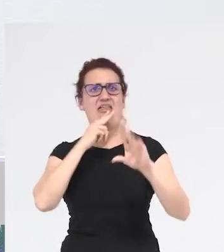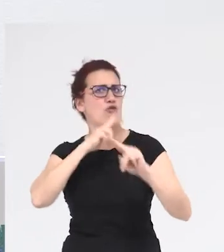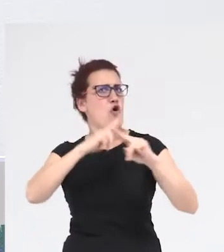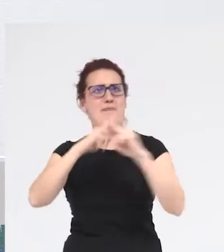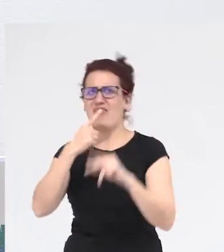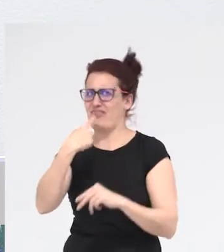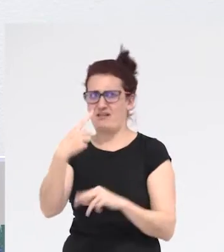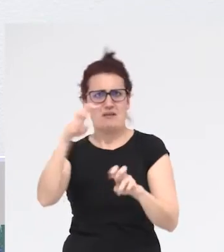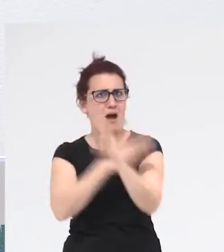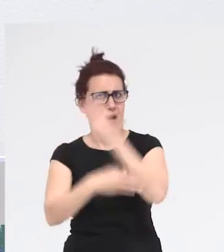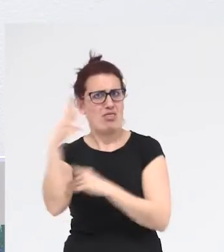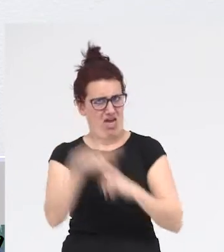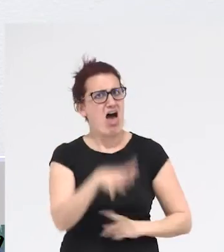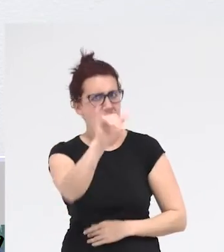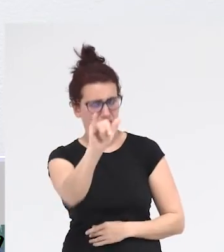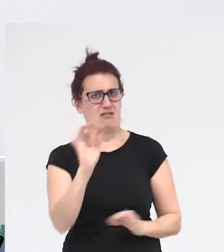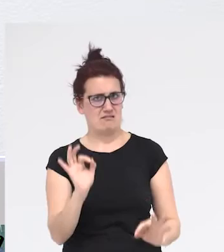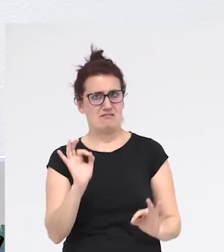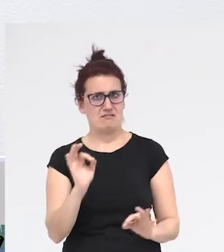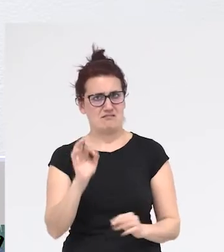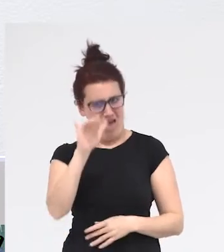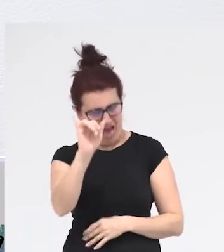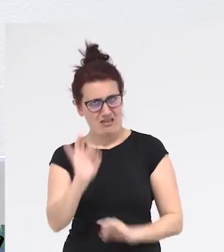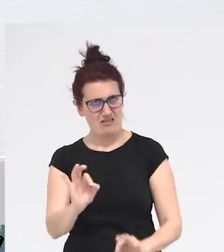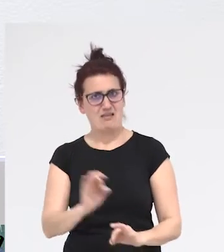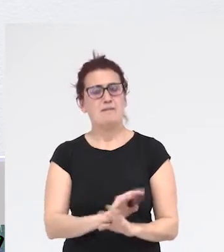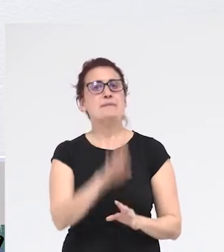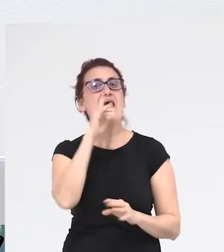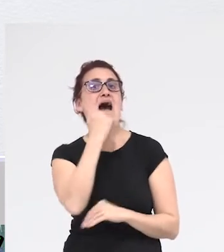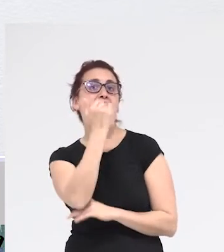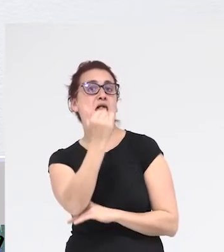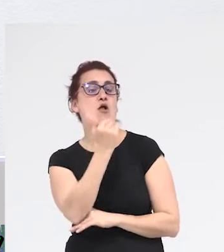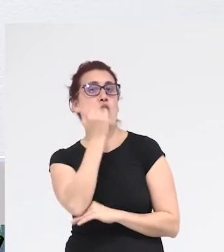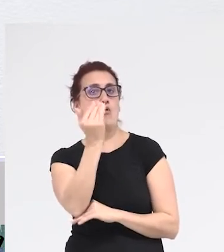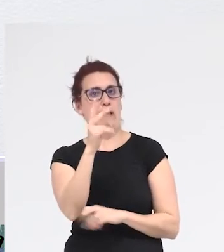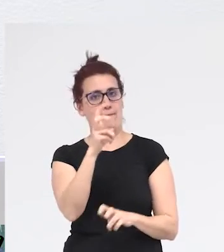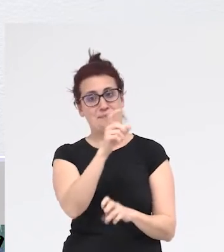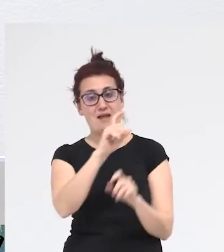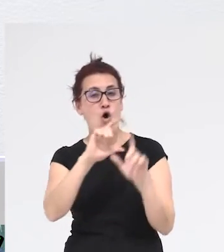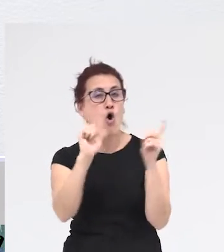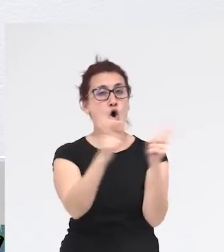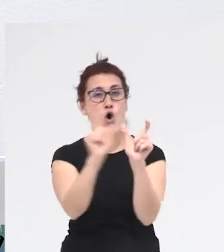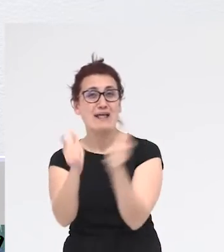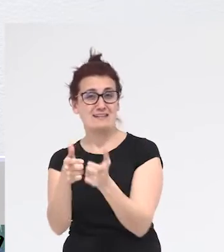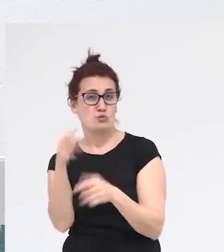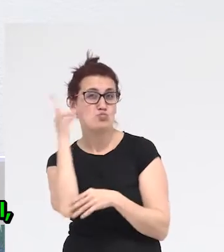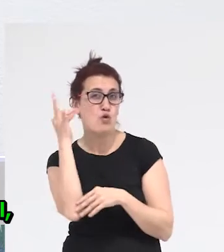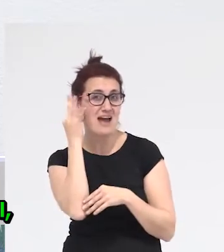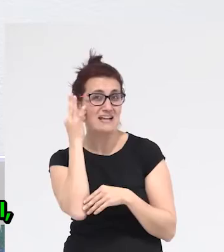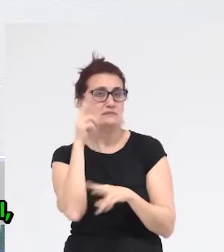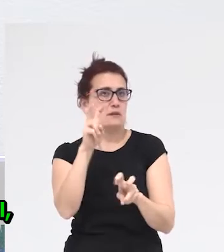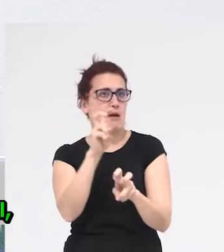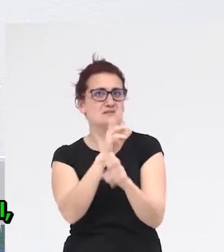capacitismo también, ¿no? Como algo que existe. Y es algo que los colectivos de mujeres diversas funcionales,